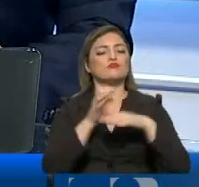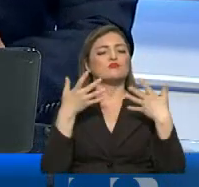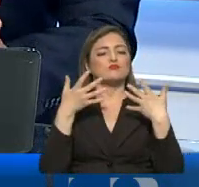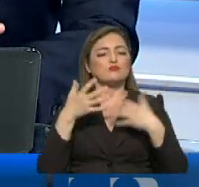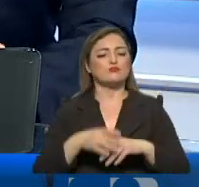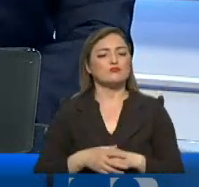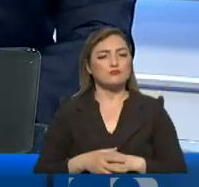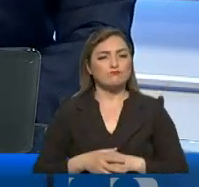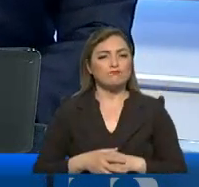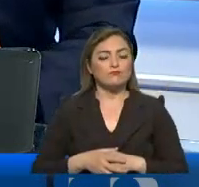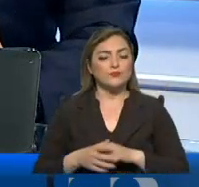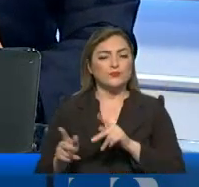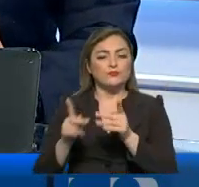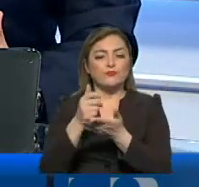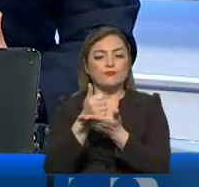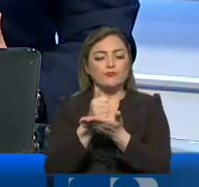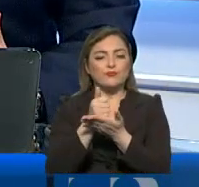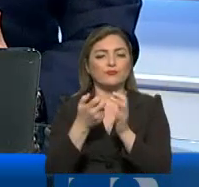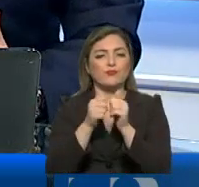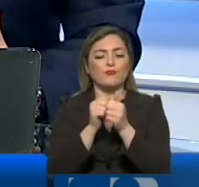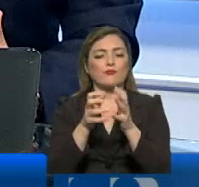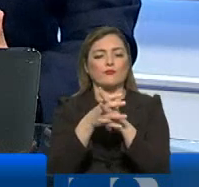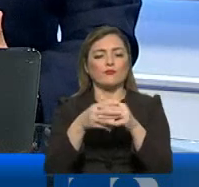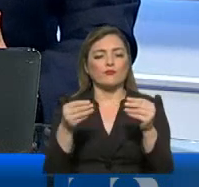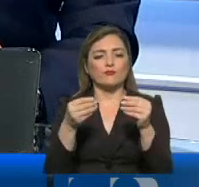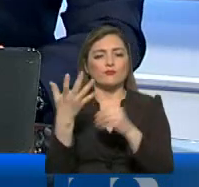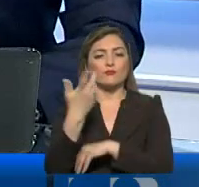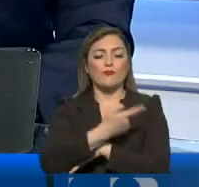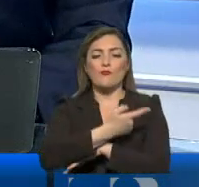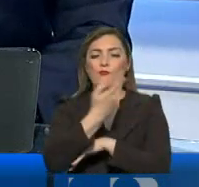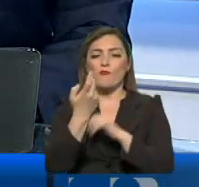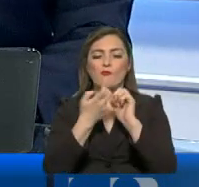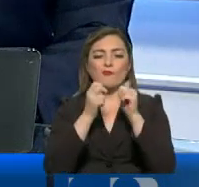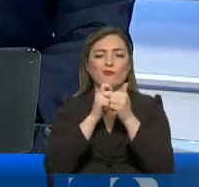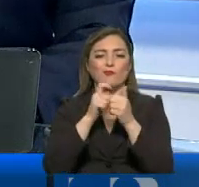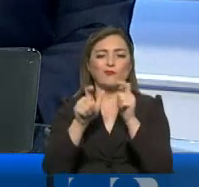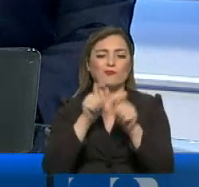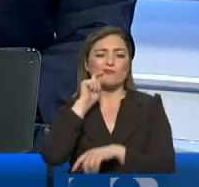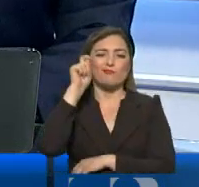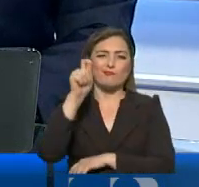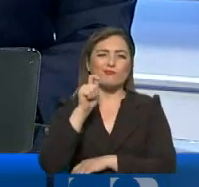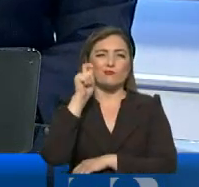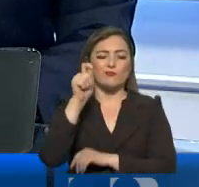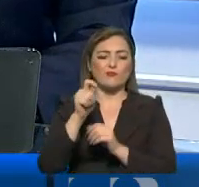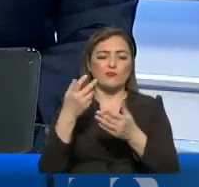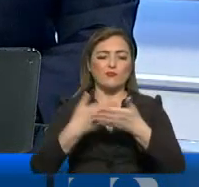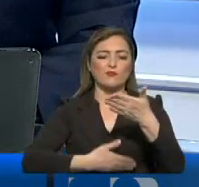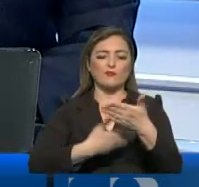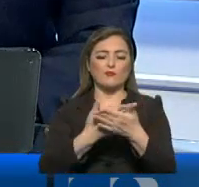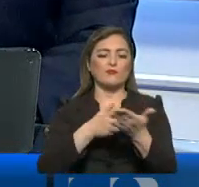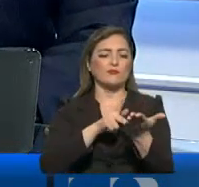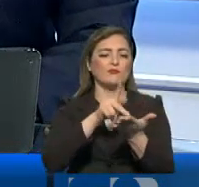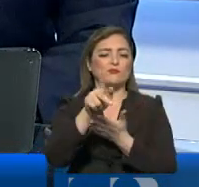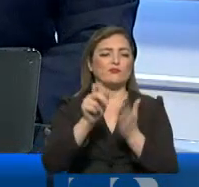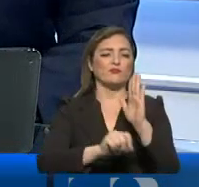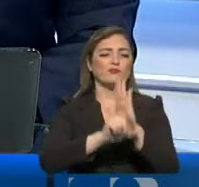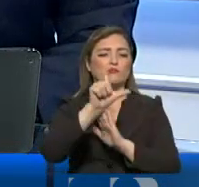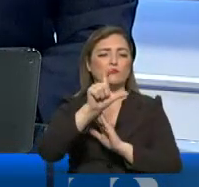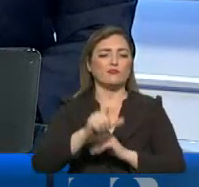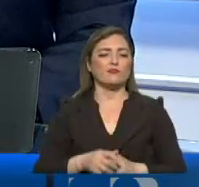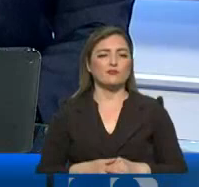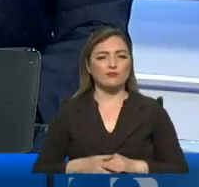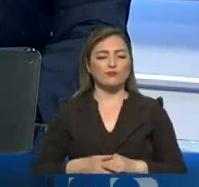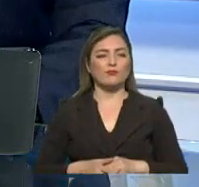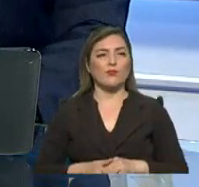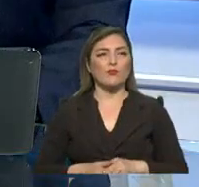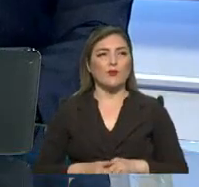marcha un plan piloto con el afán de resolver en máximo 15 días los reclamos presentados por las planillas. El gerente aseguró que serán